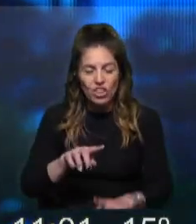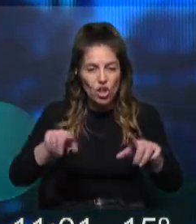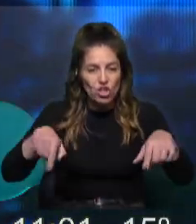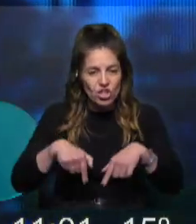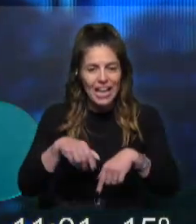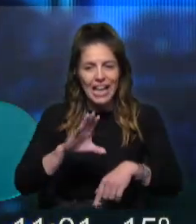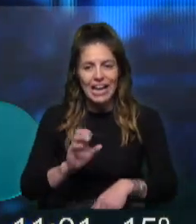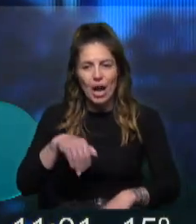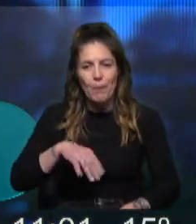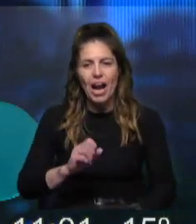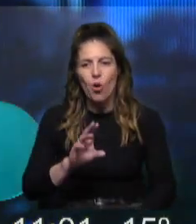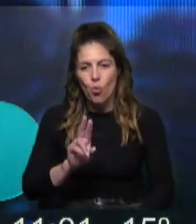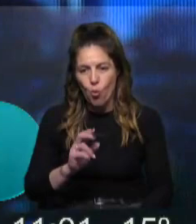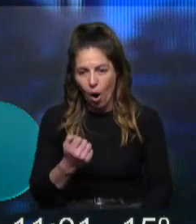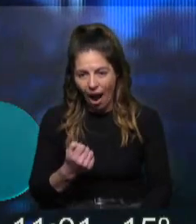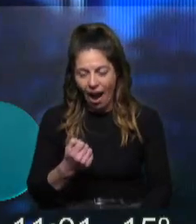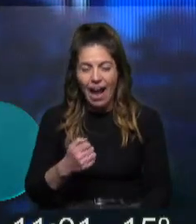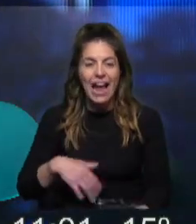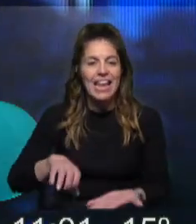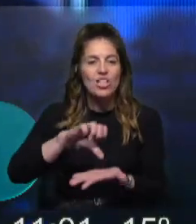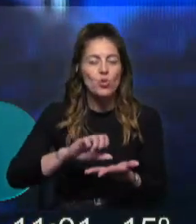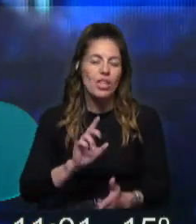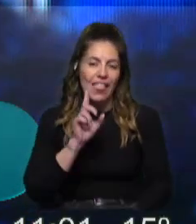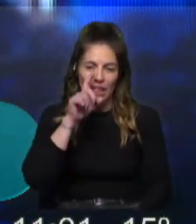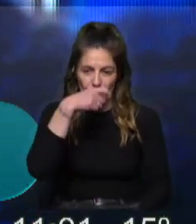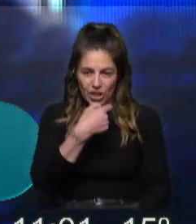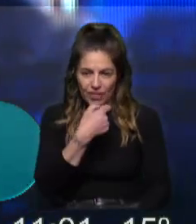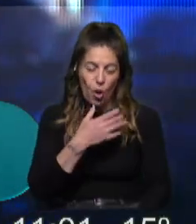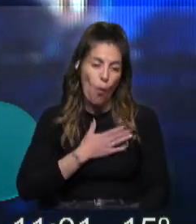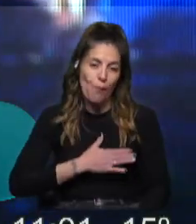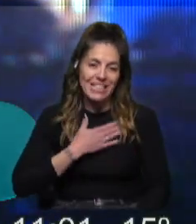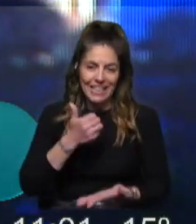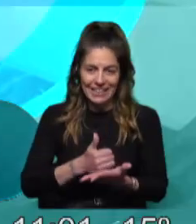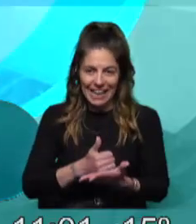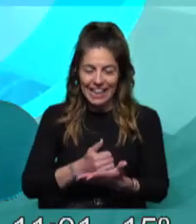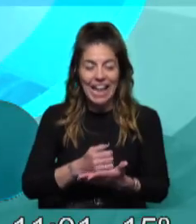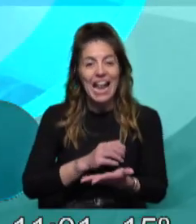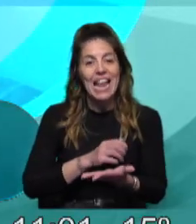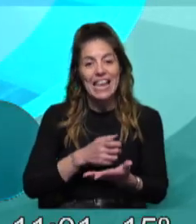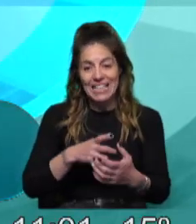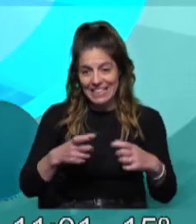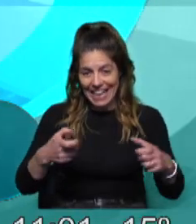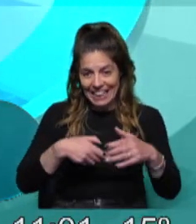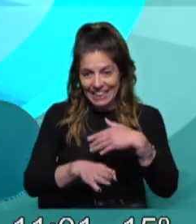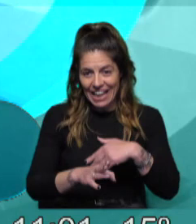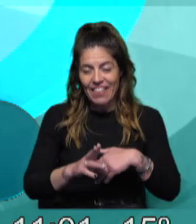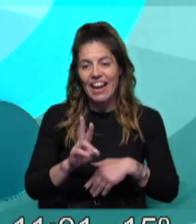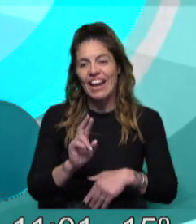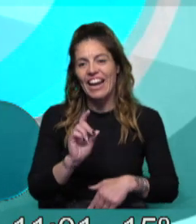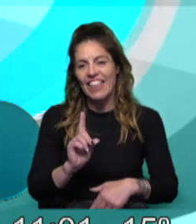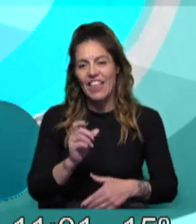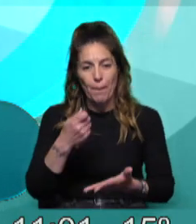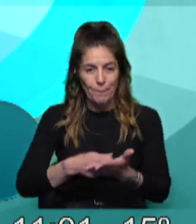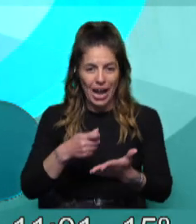Camacuá, aquí de la ciudad de Montevideo. Un placer estar aquí. Bien, las entradas en Red Pagos. Perfecto, ahora. Y en la web ahí también.